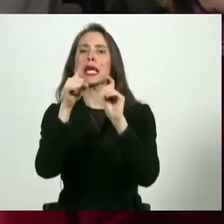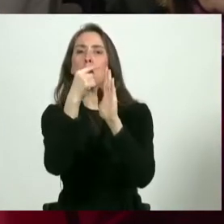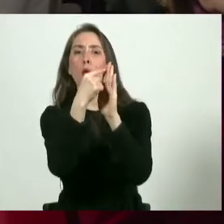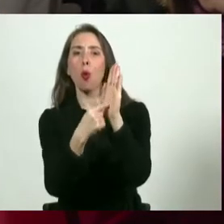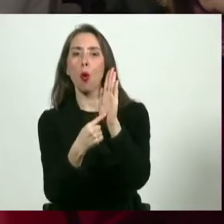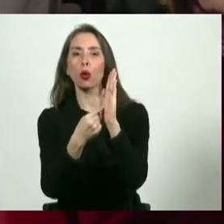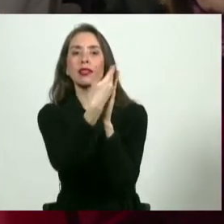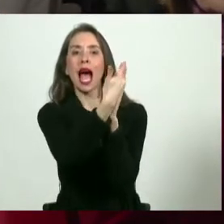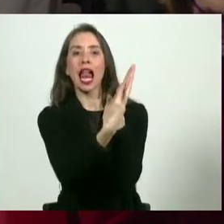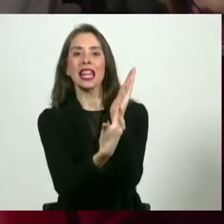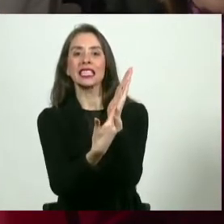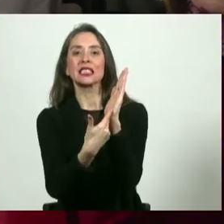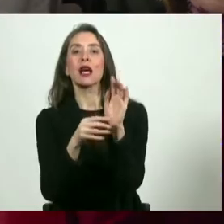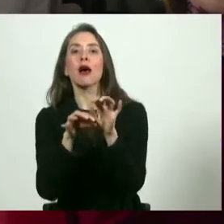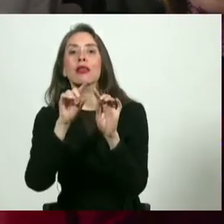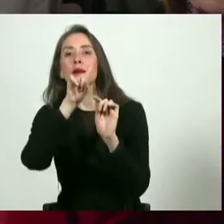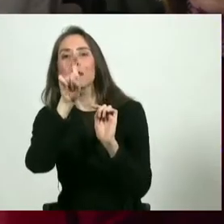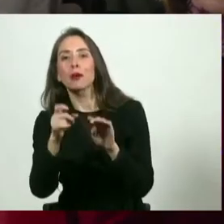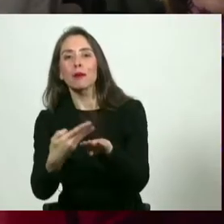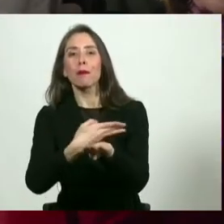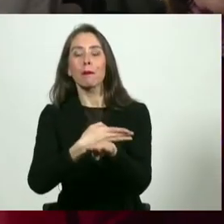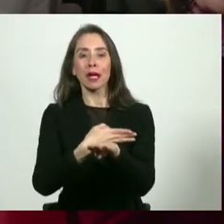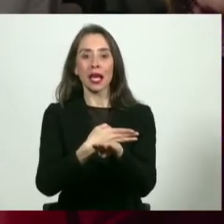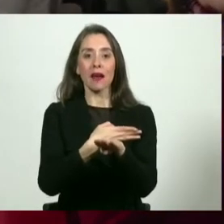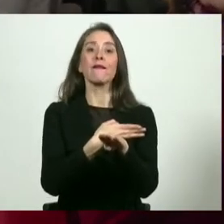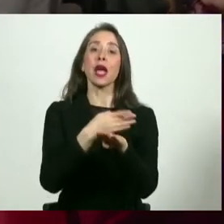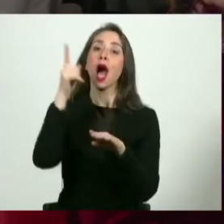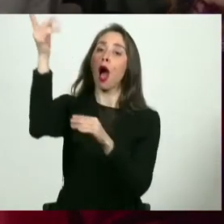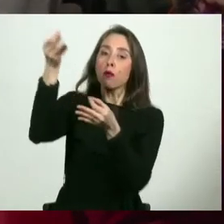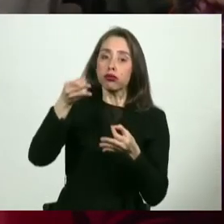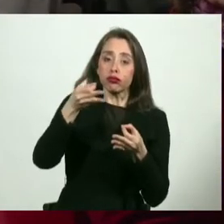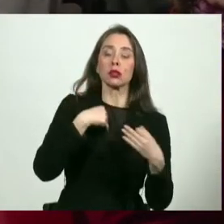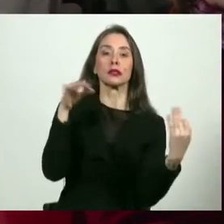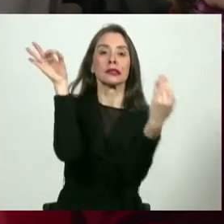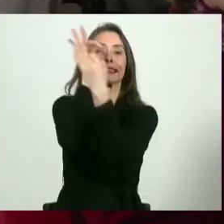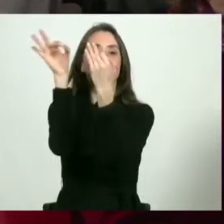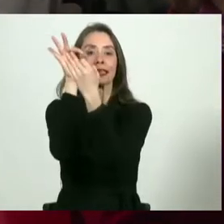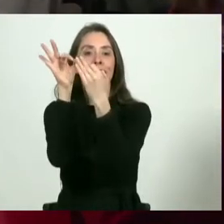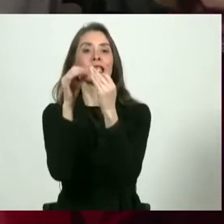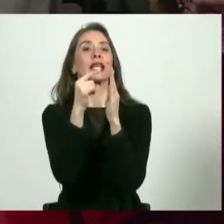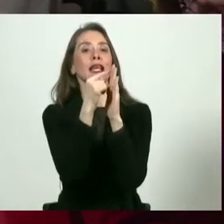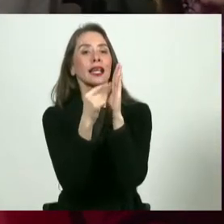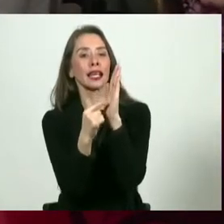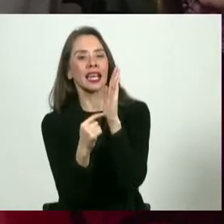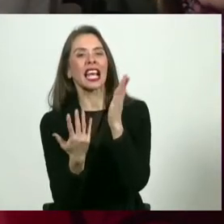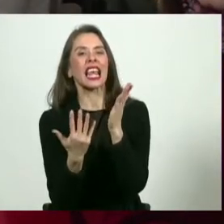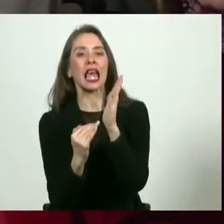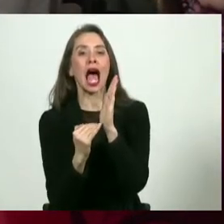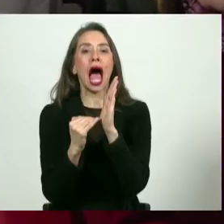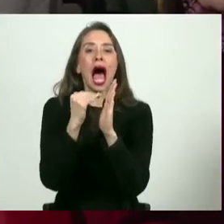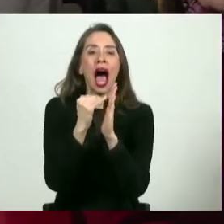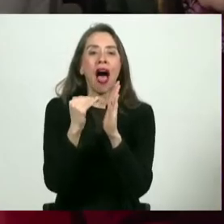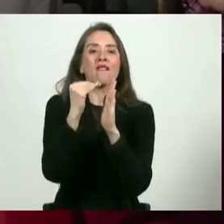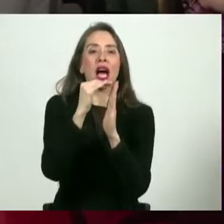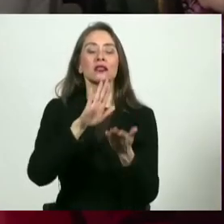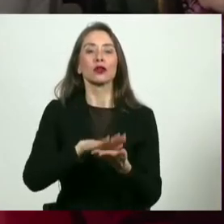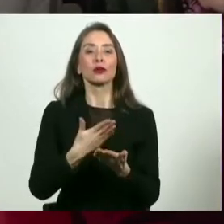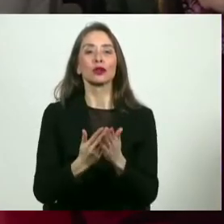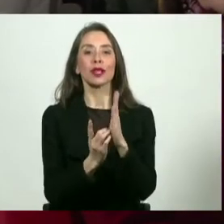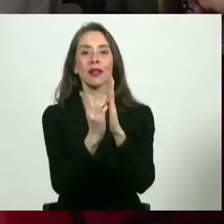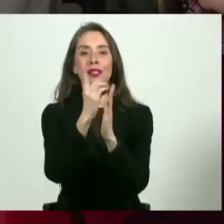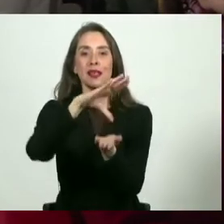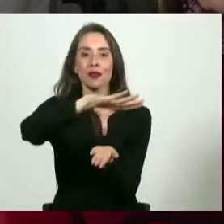se llama la lista de cuestiones previas, con el objeto de aclarar ciertos puntos, ciertos avances, en el fondo, cómo se había desarrollado el país